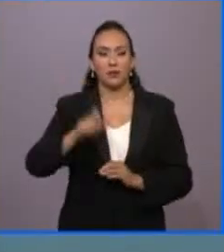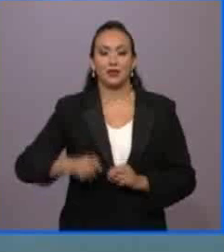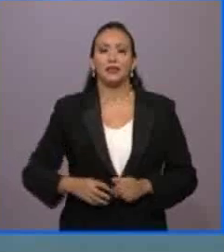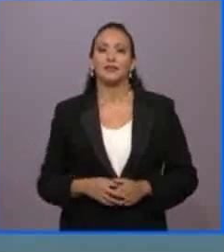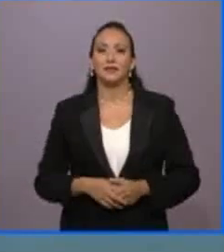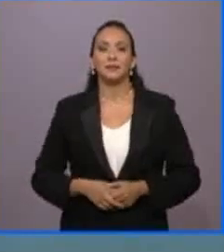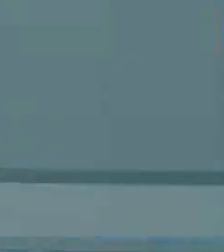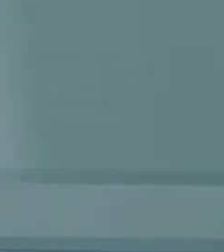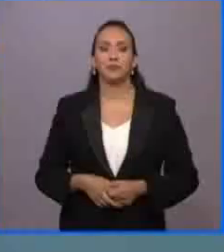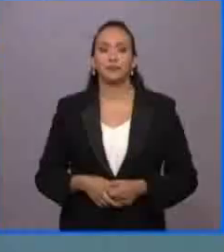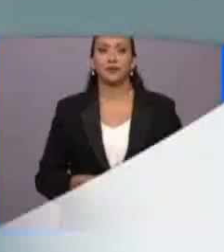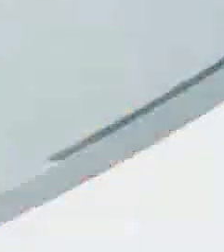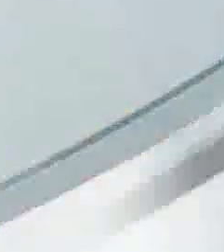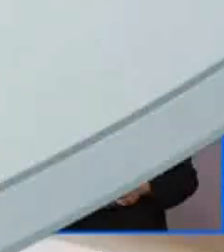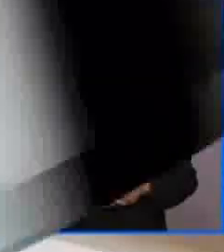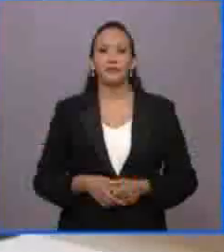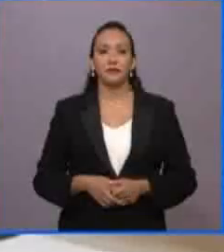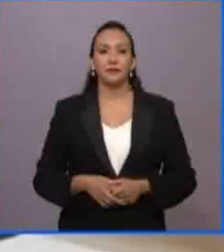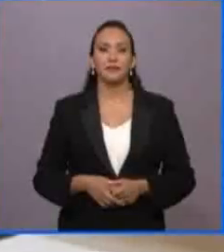ficenet.fgr.org.mx.